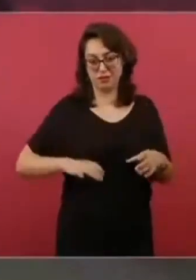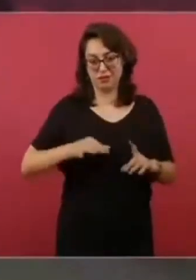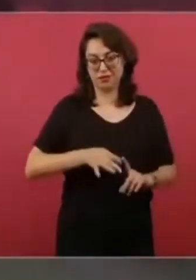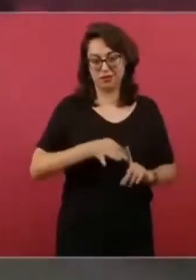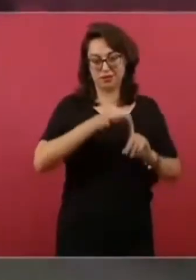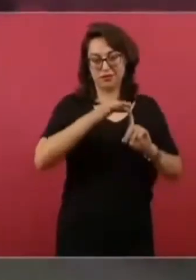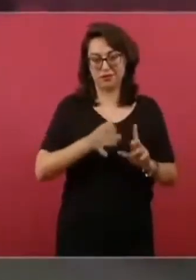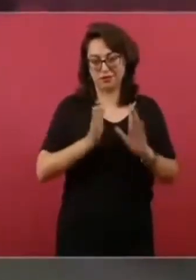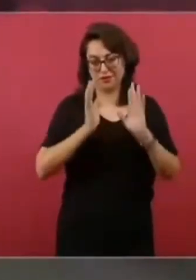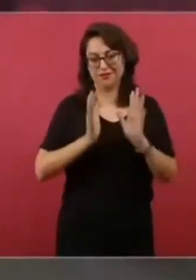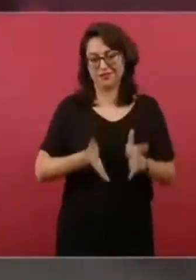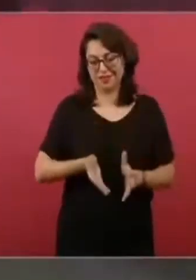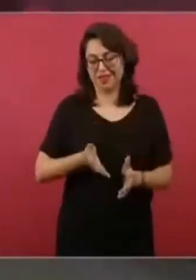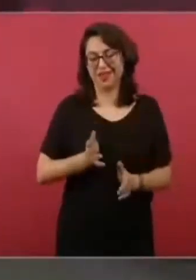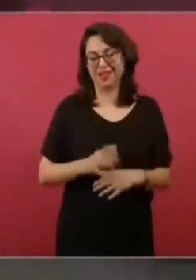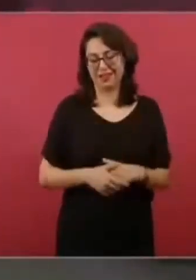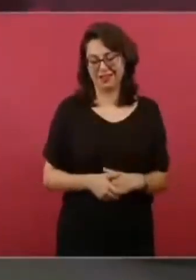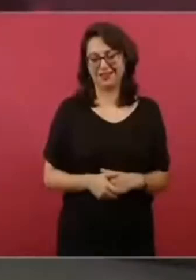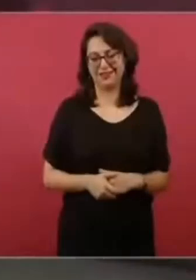estos mismos, o sea,